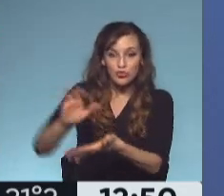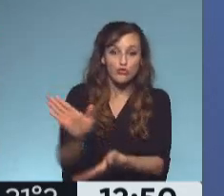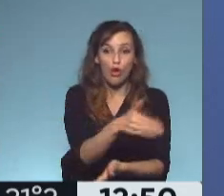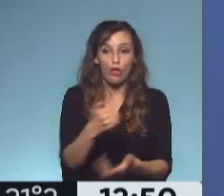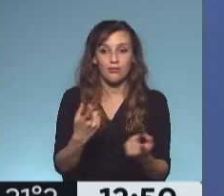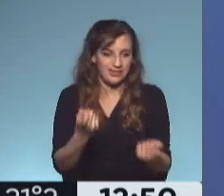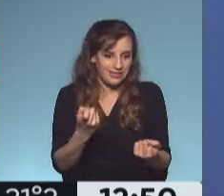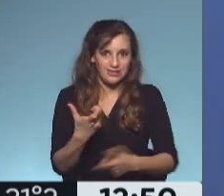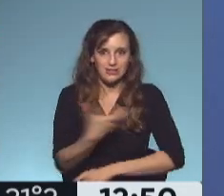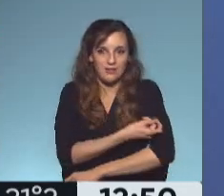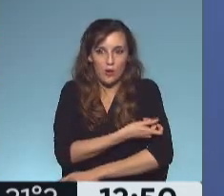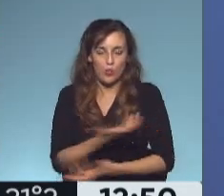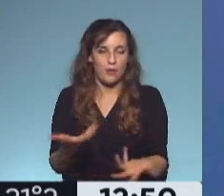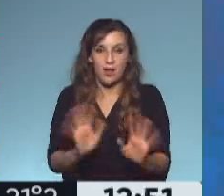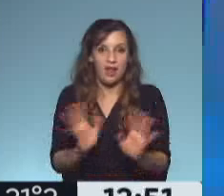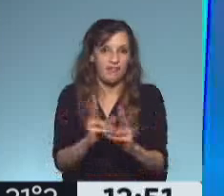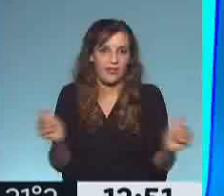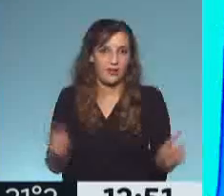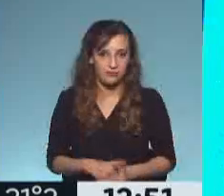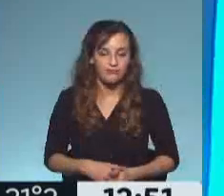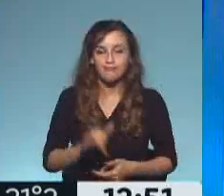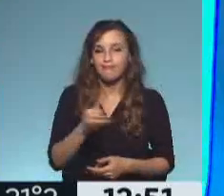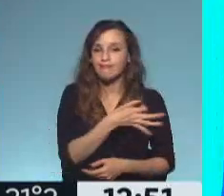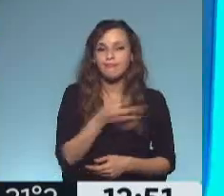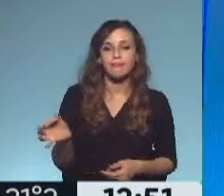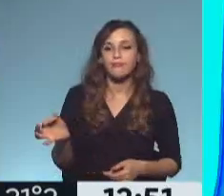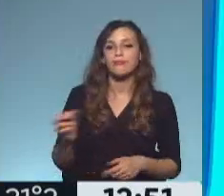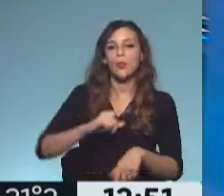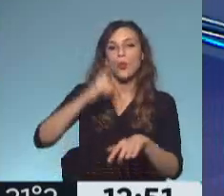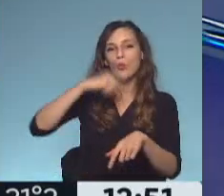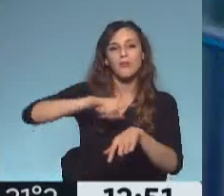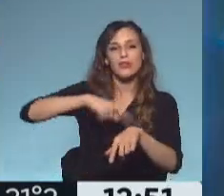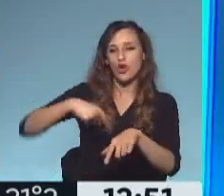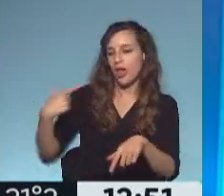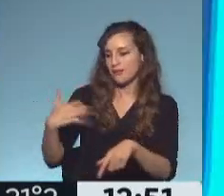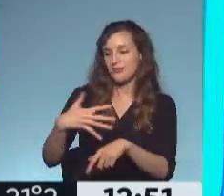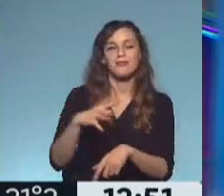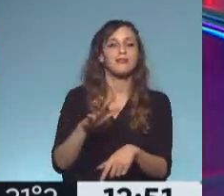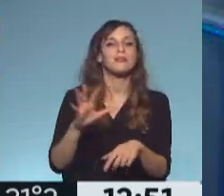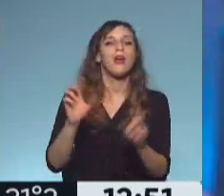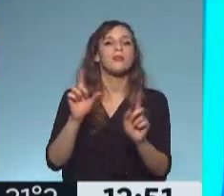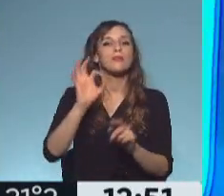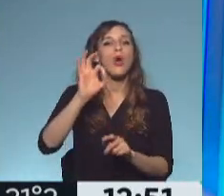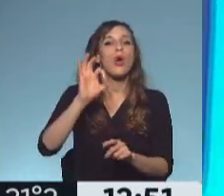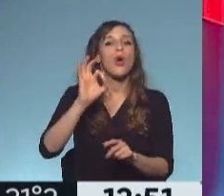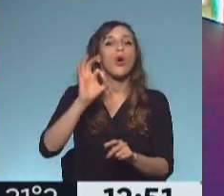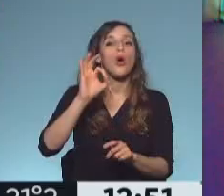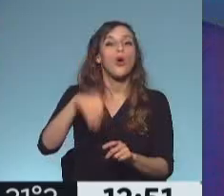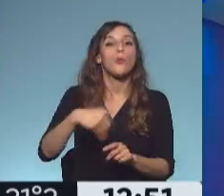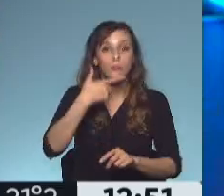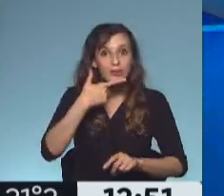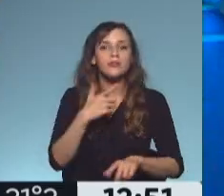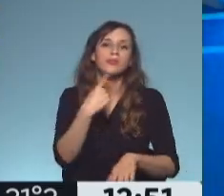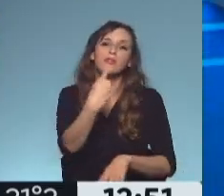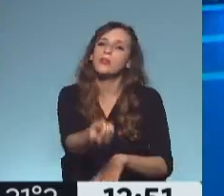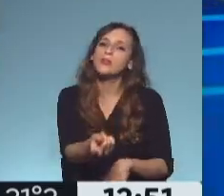que esta pesadilla global termine, ¿no es cierto? En las últimas horas, representantes de la Organización Mundial de la Salud, por lo que vos estás describiendo, salieron a alertar